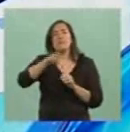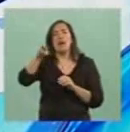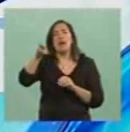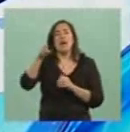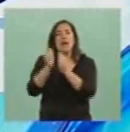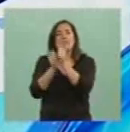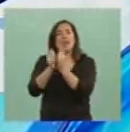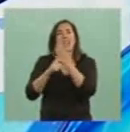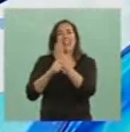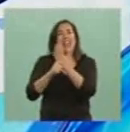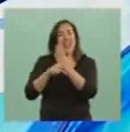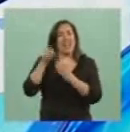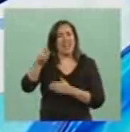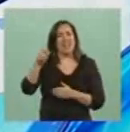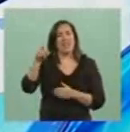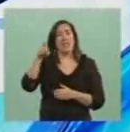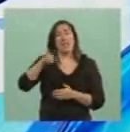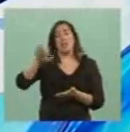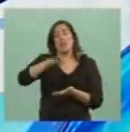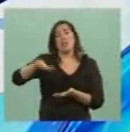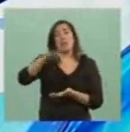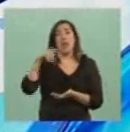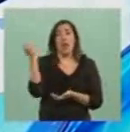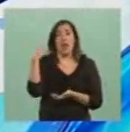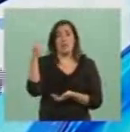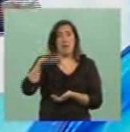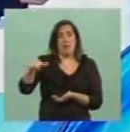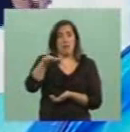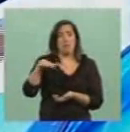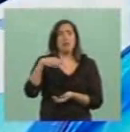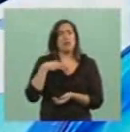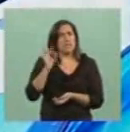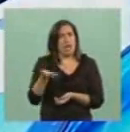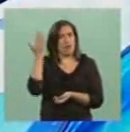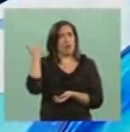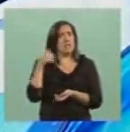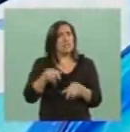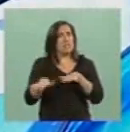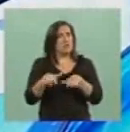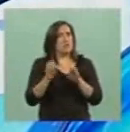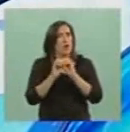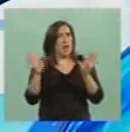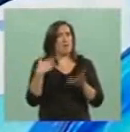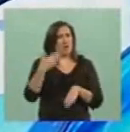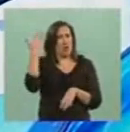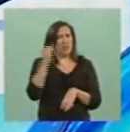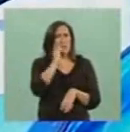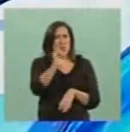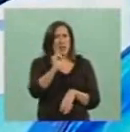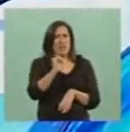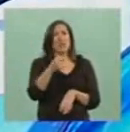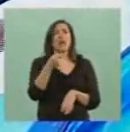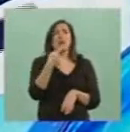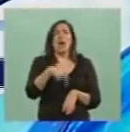hacía 6 meses. Ustedes saben que hay una crisis grande en el sector frigorífico. Yo lo expliqué el otro día, estamos pagando miles y miles de